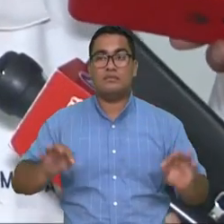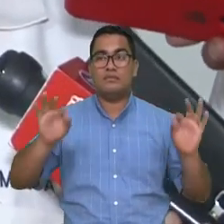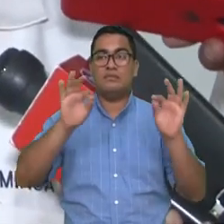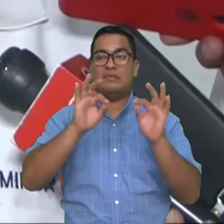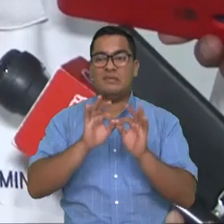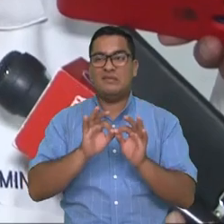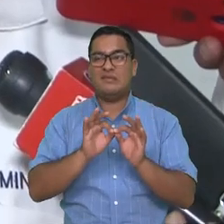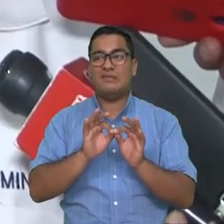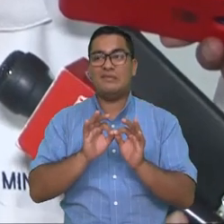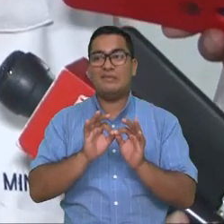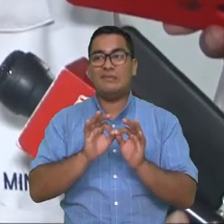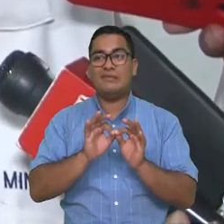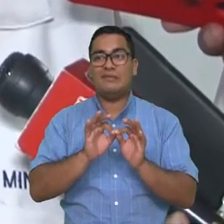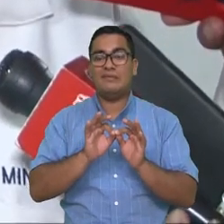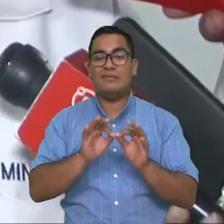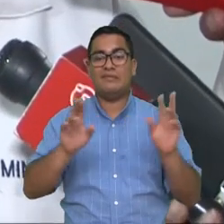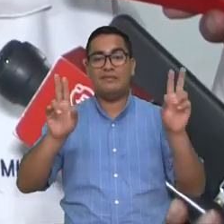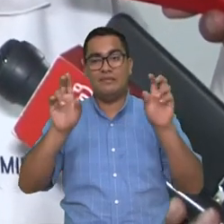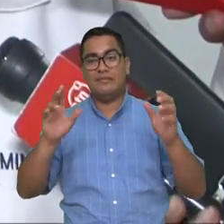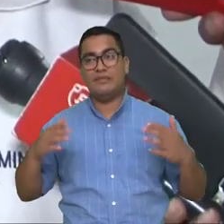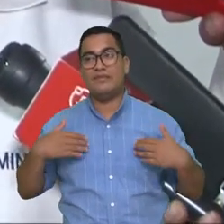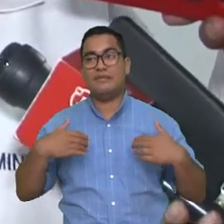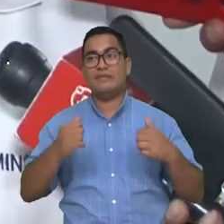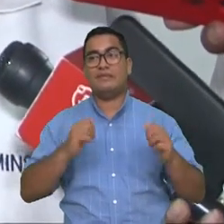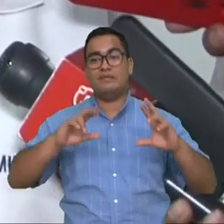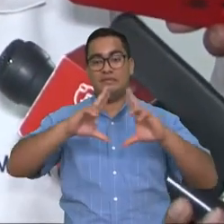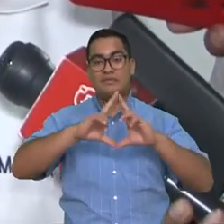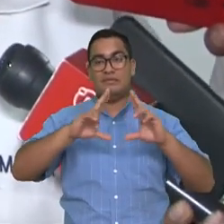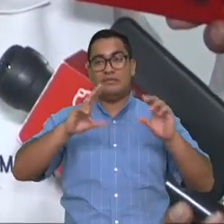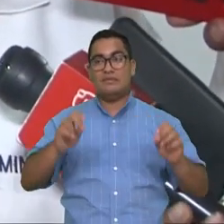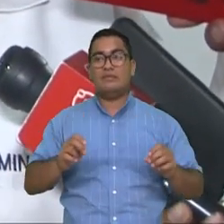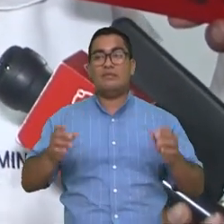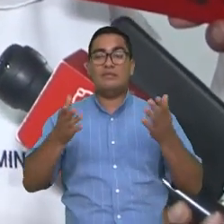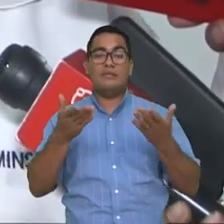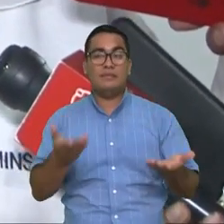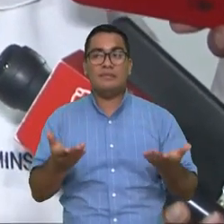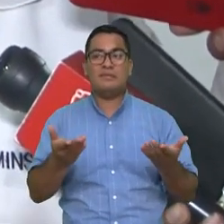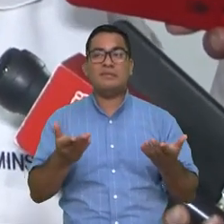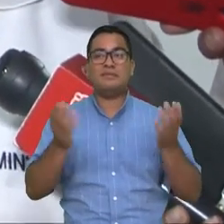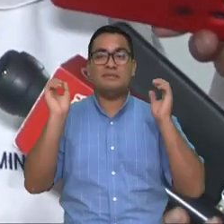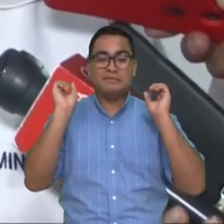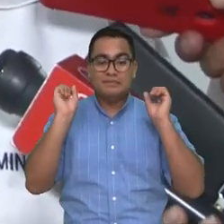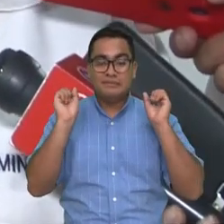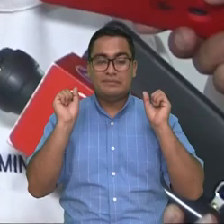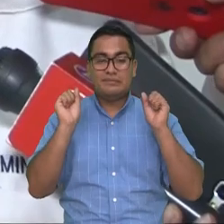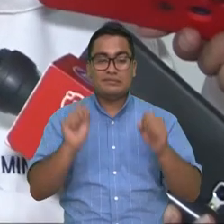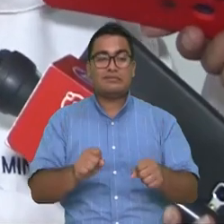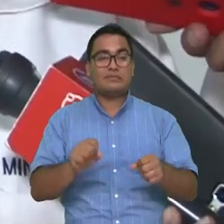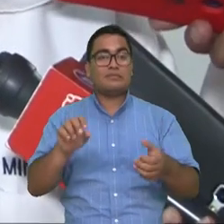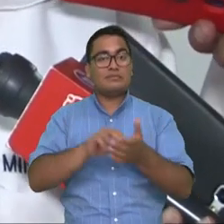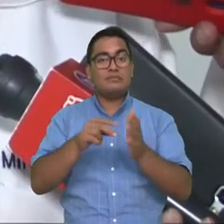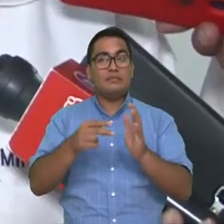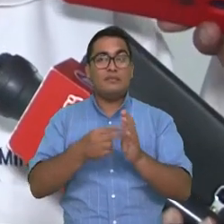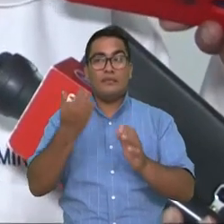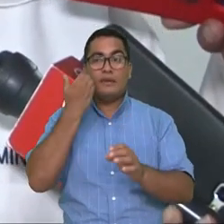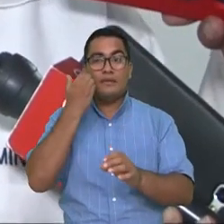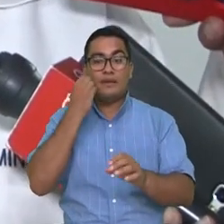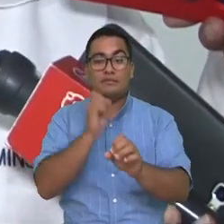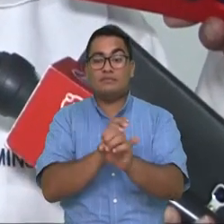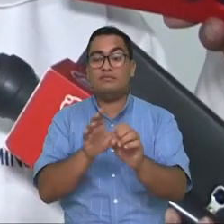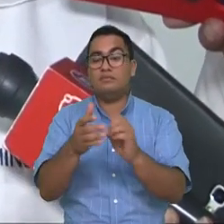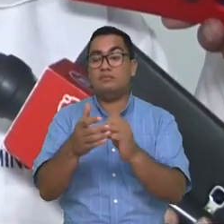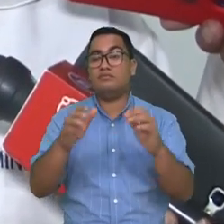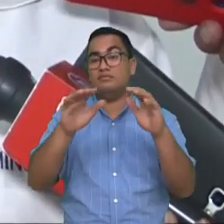Sistema de Salud de Nicaragua para enfrentar esta pandemia mundial.